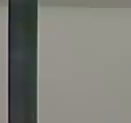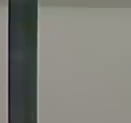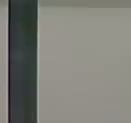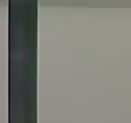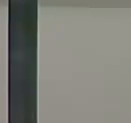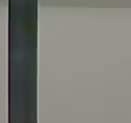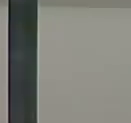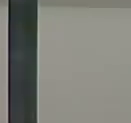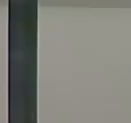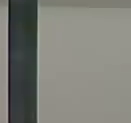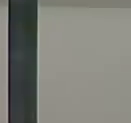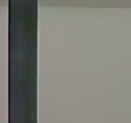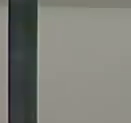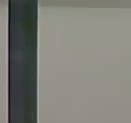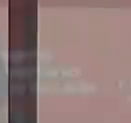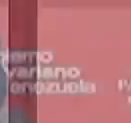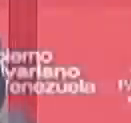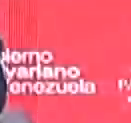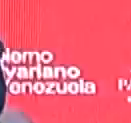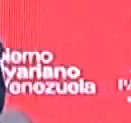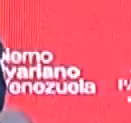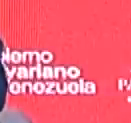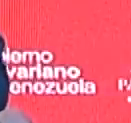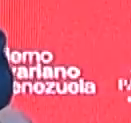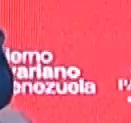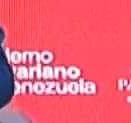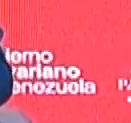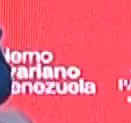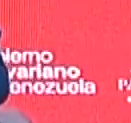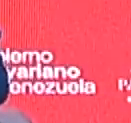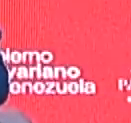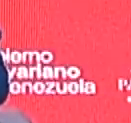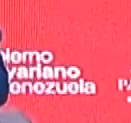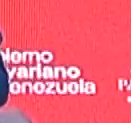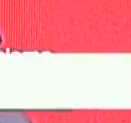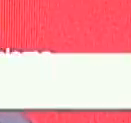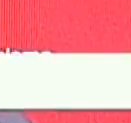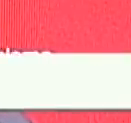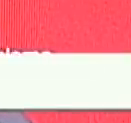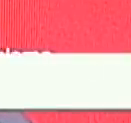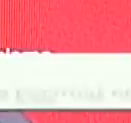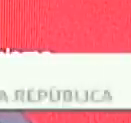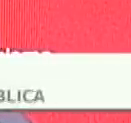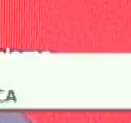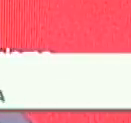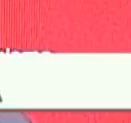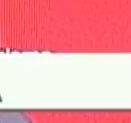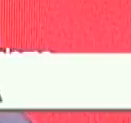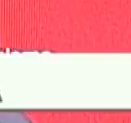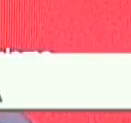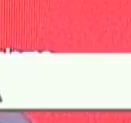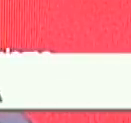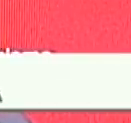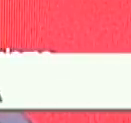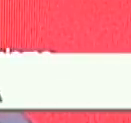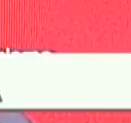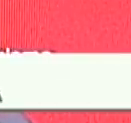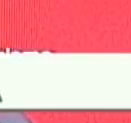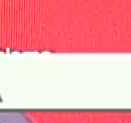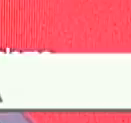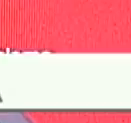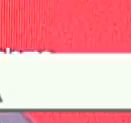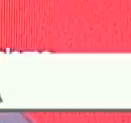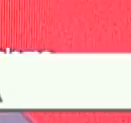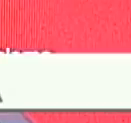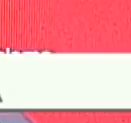Nos ha pedido, muy especialmente el presidente de la República, siempre mantener informado a nuestro